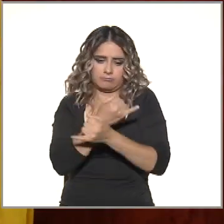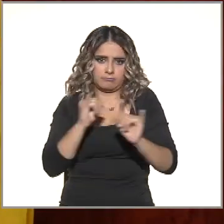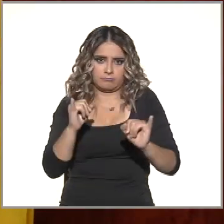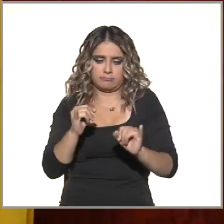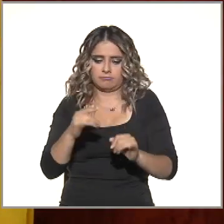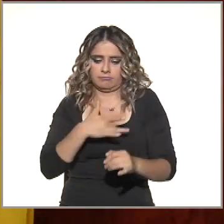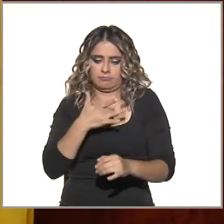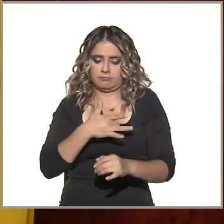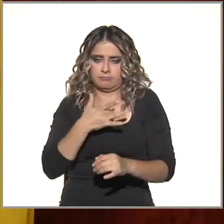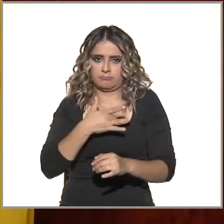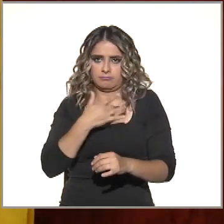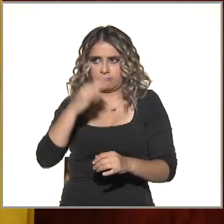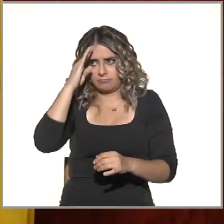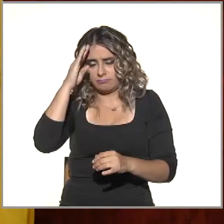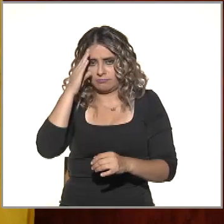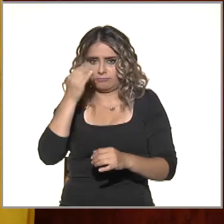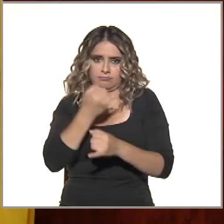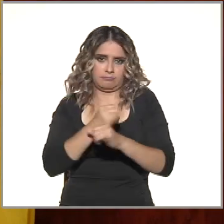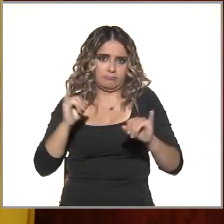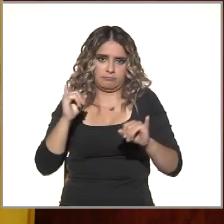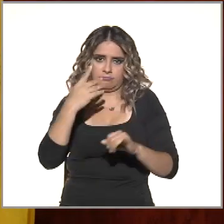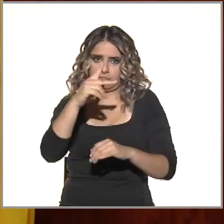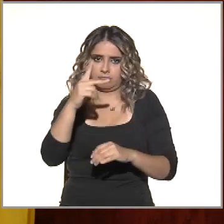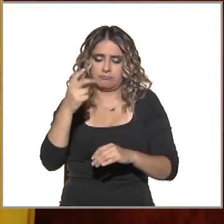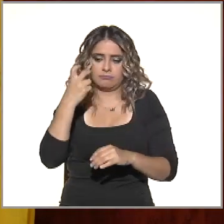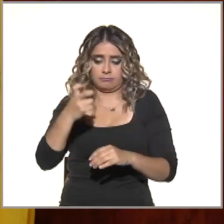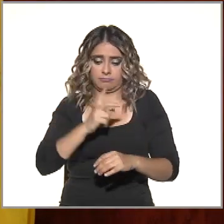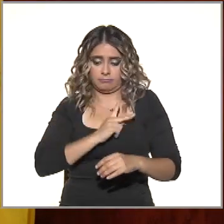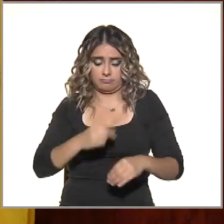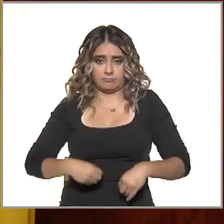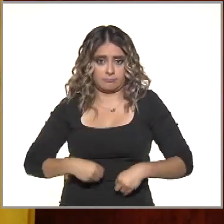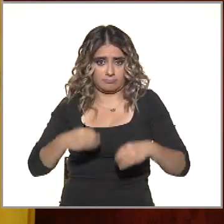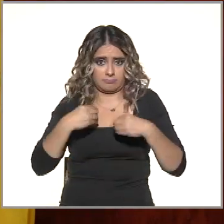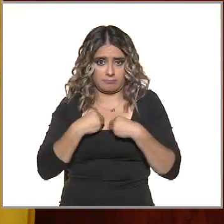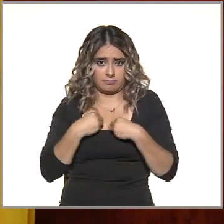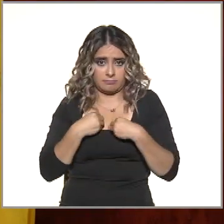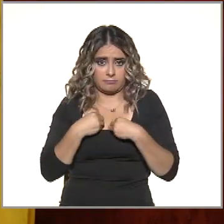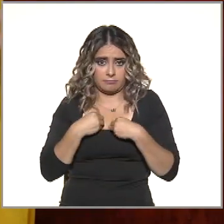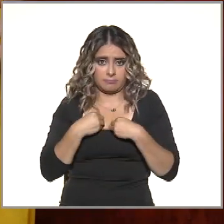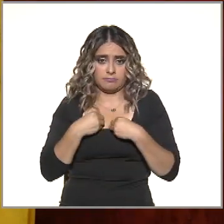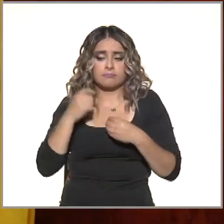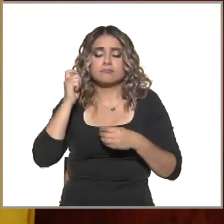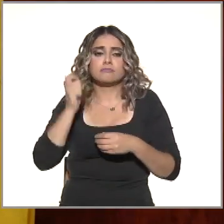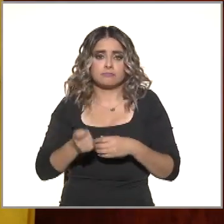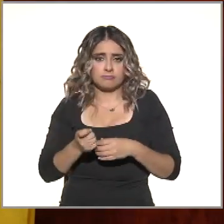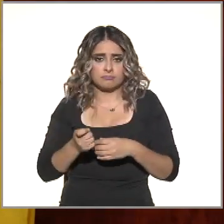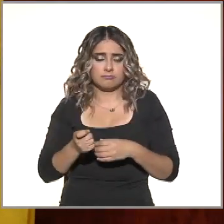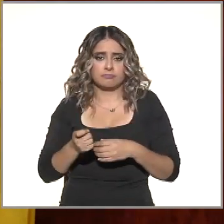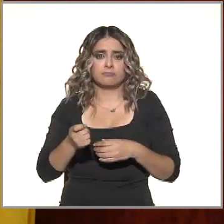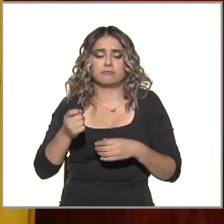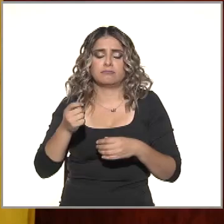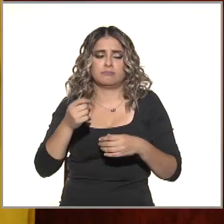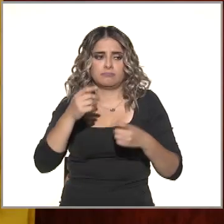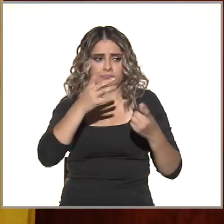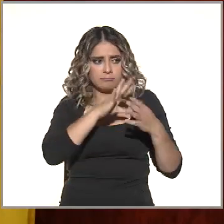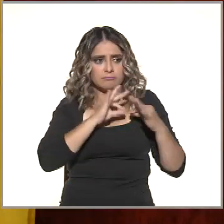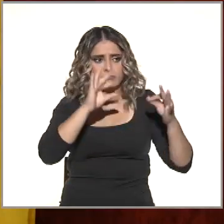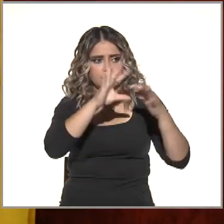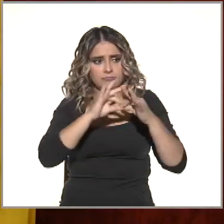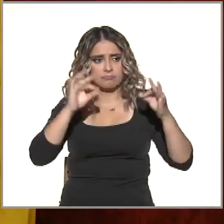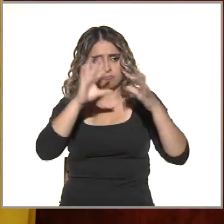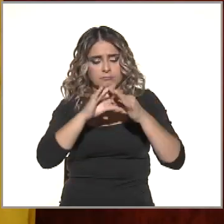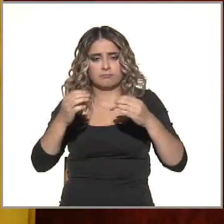el objetivo, ¿no?, de nuestra vida. Como decir, esta vida que yo estoy viviendo está llena de relaciones, llena de mensajes, de educación,